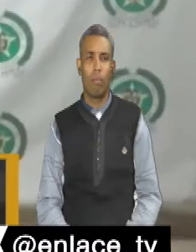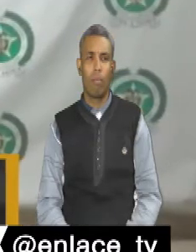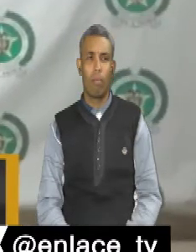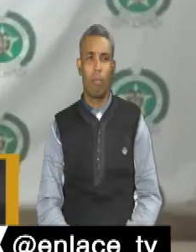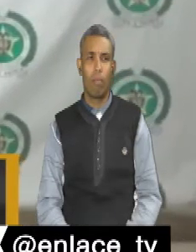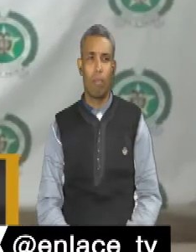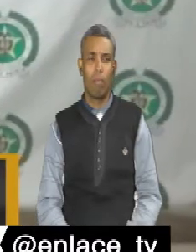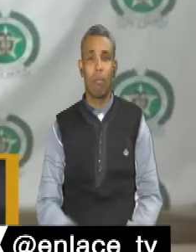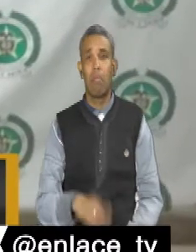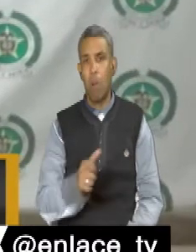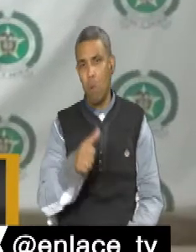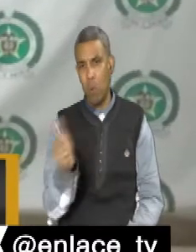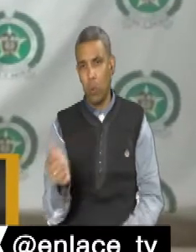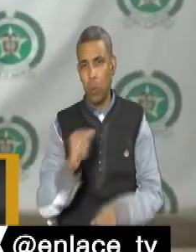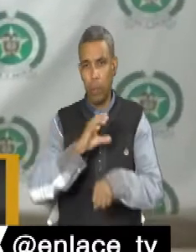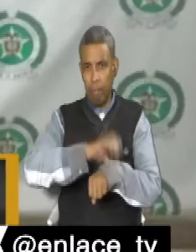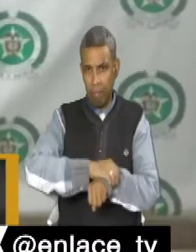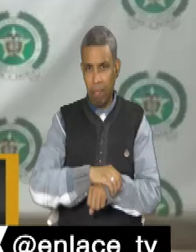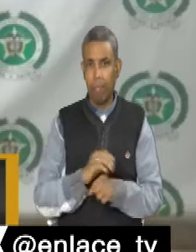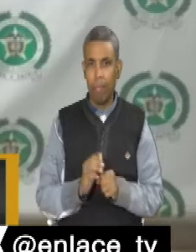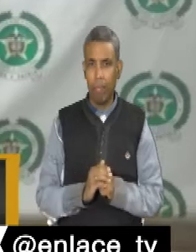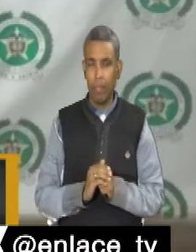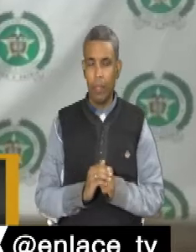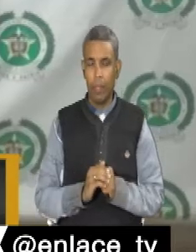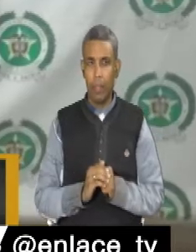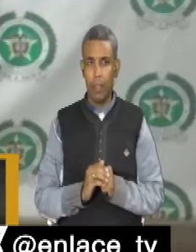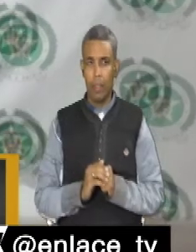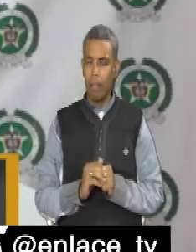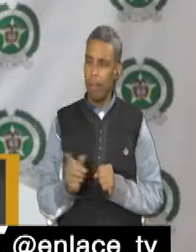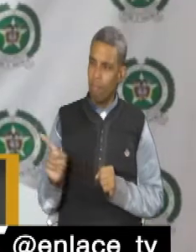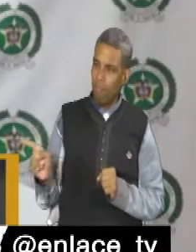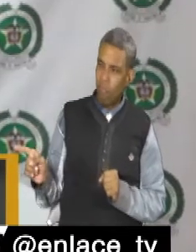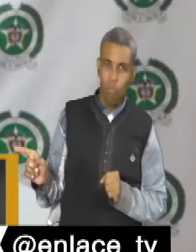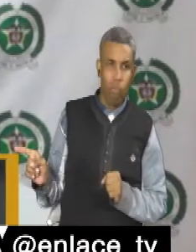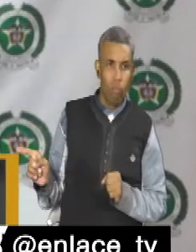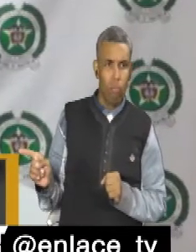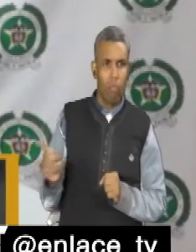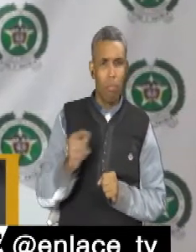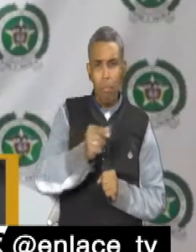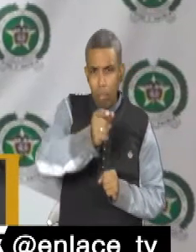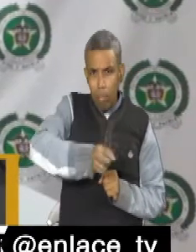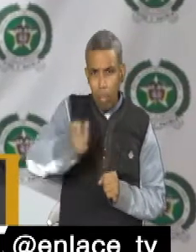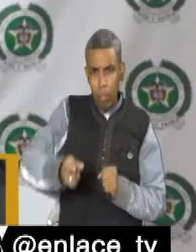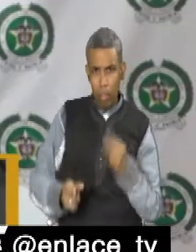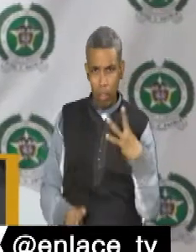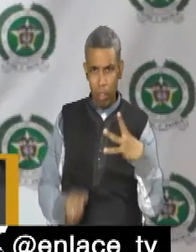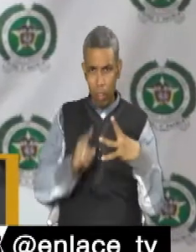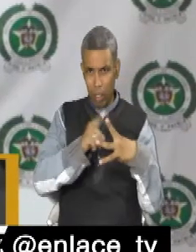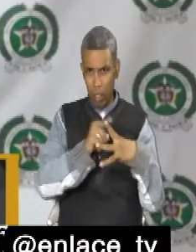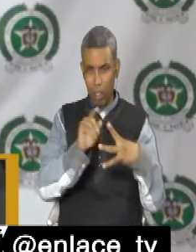Y en otras capturas, pero esta vez hechas por la policía, fueron detenidos estos tres sujetos, identificados como